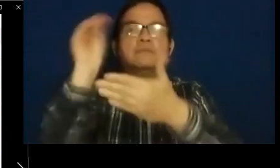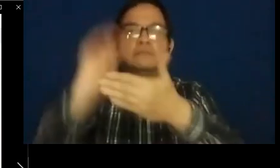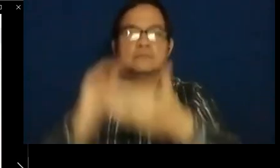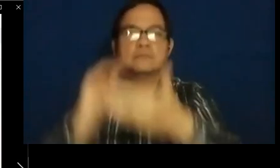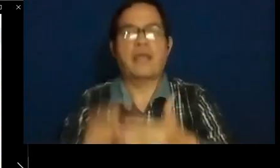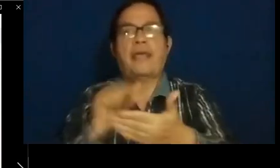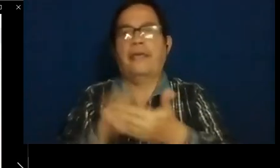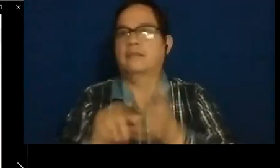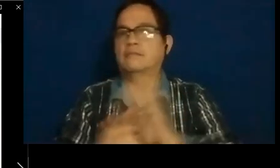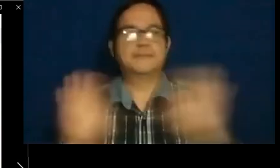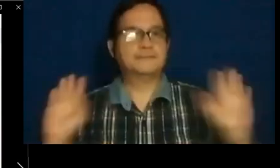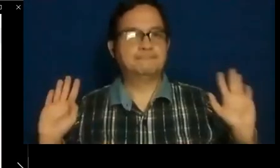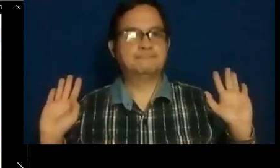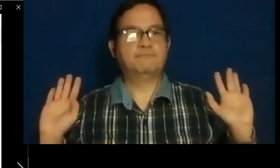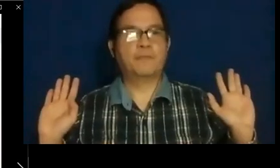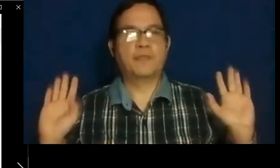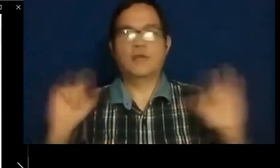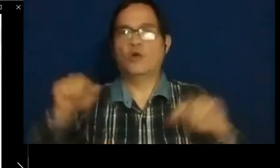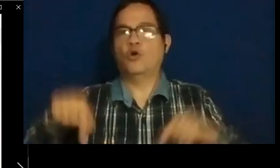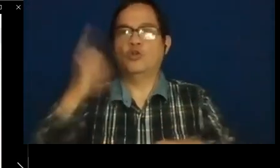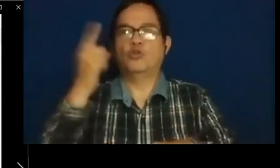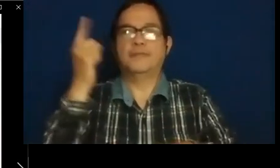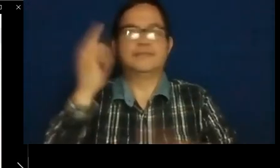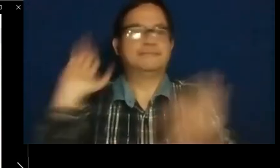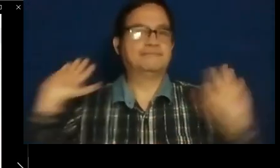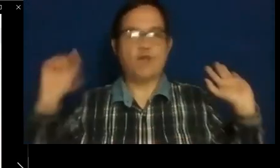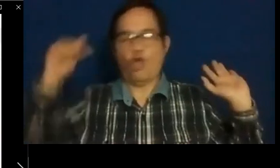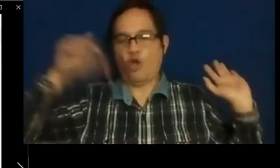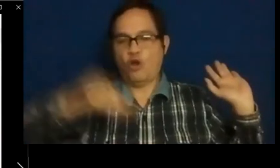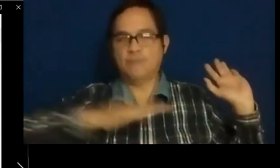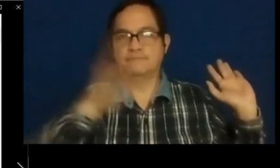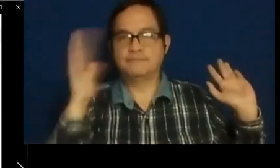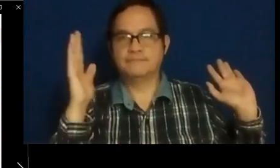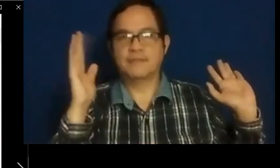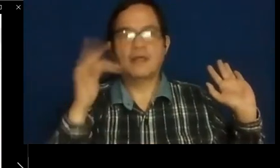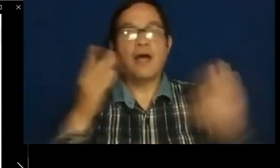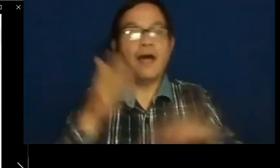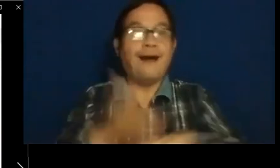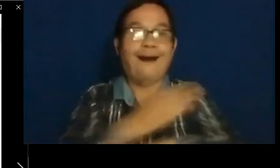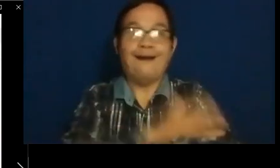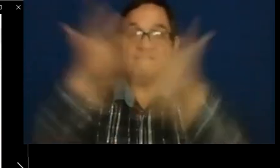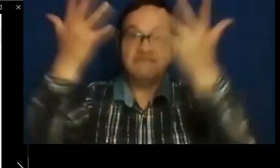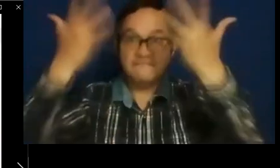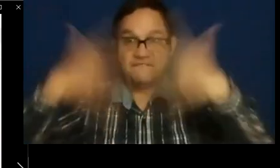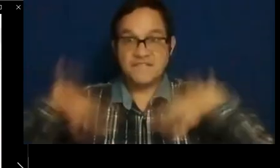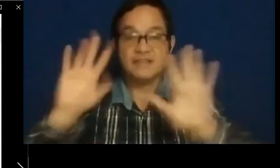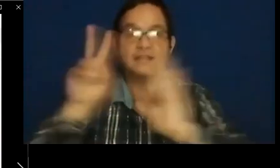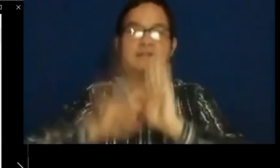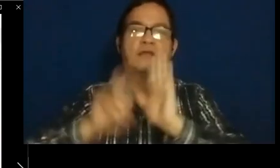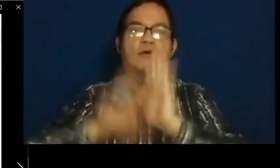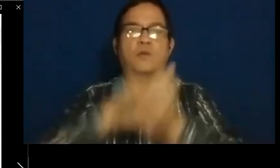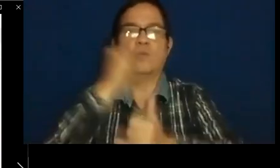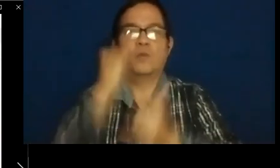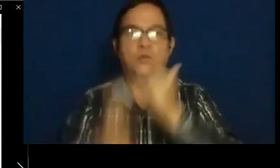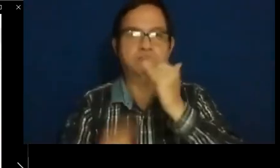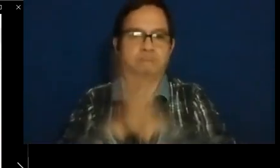eso básicamente es lo que hay que hacer el día de hoy, son esos tres numerales. Entonces, antes de pasar ya a la explicación teórica, que ya es lo último que vamos a